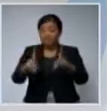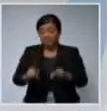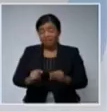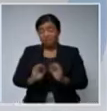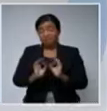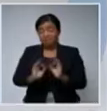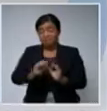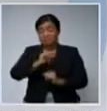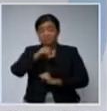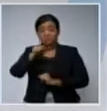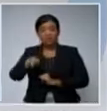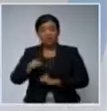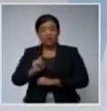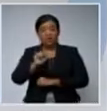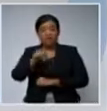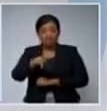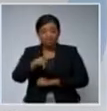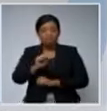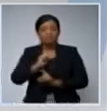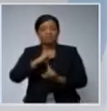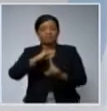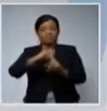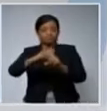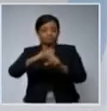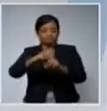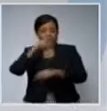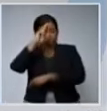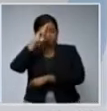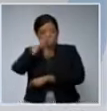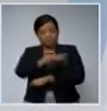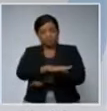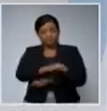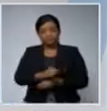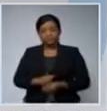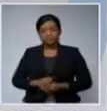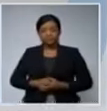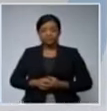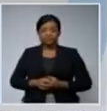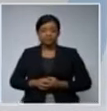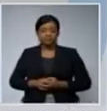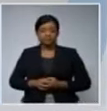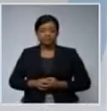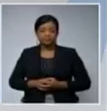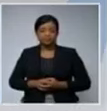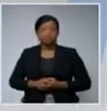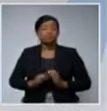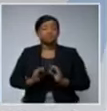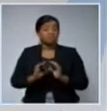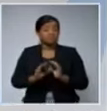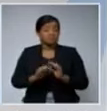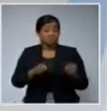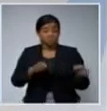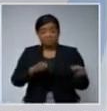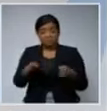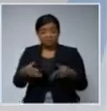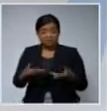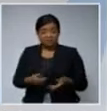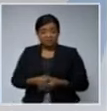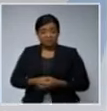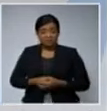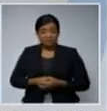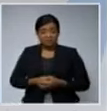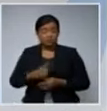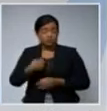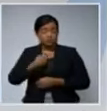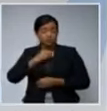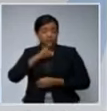pacientes activos que se mantienen ingresados. Y es lo que nos permite que estemos hablando ya